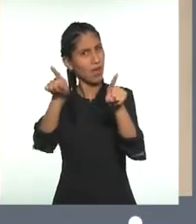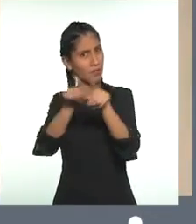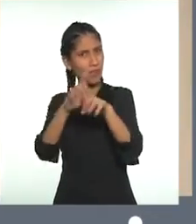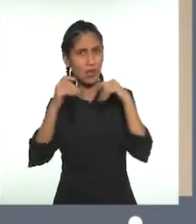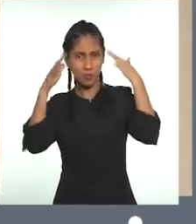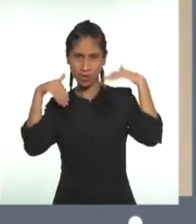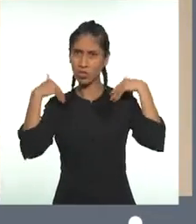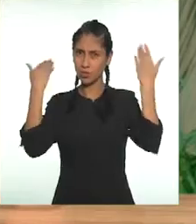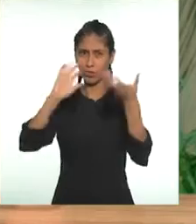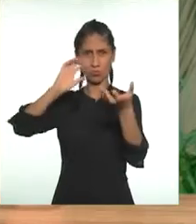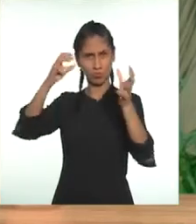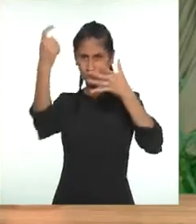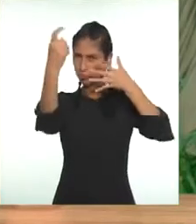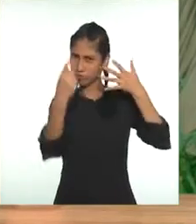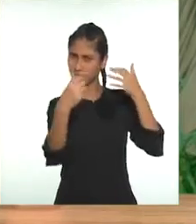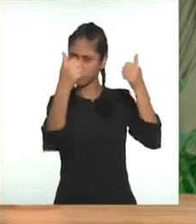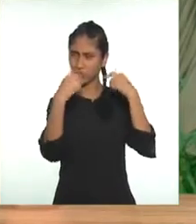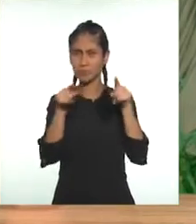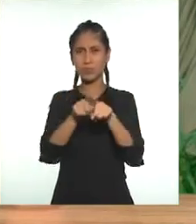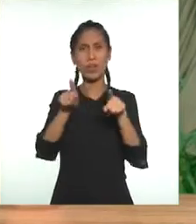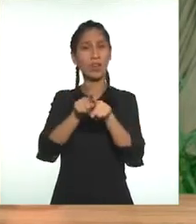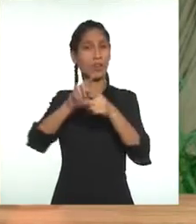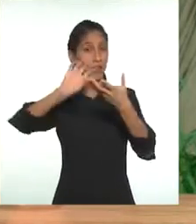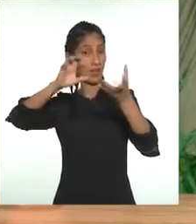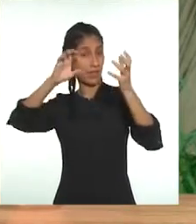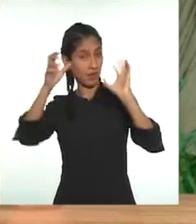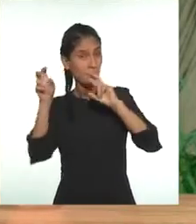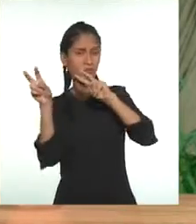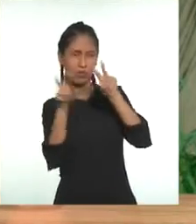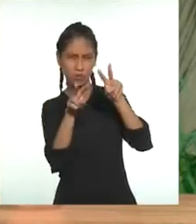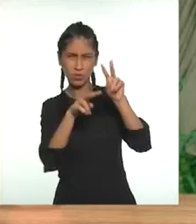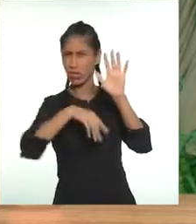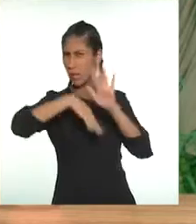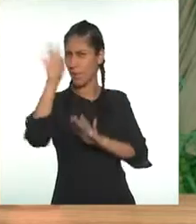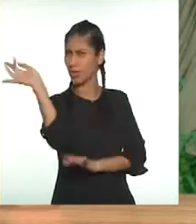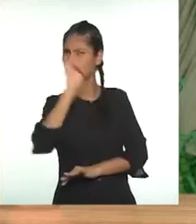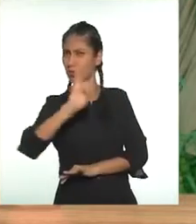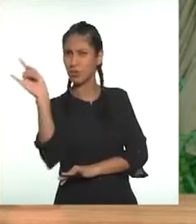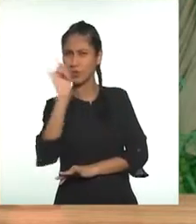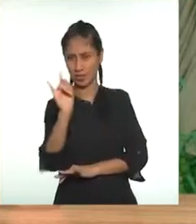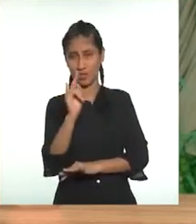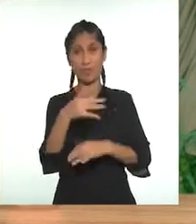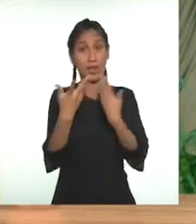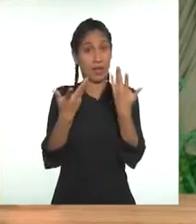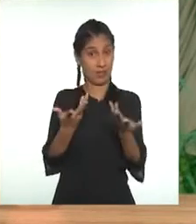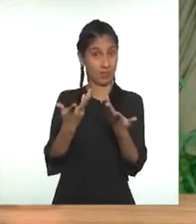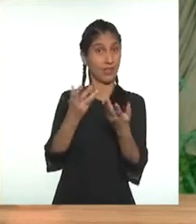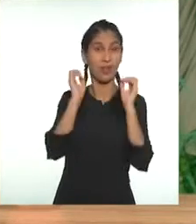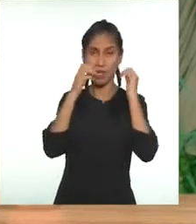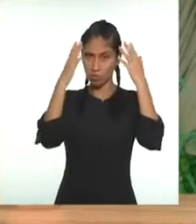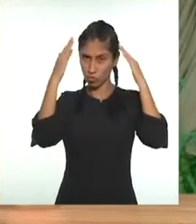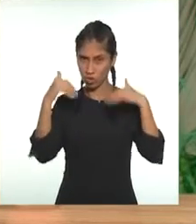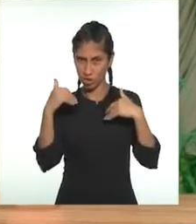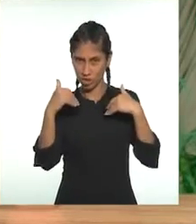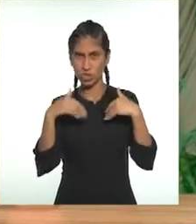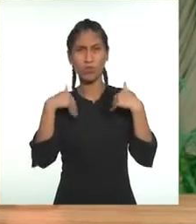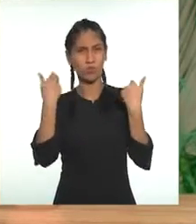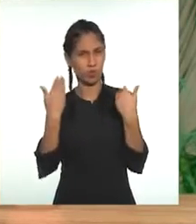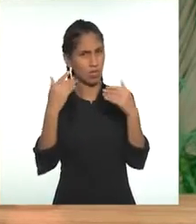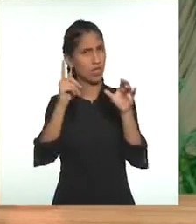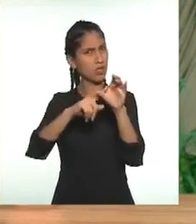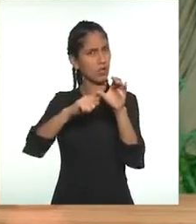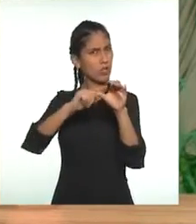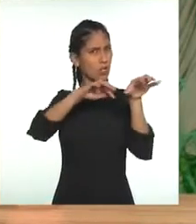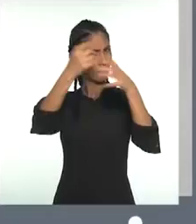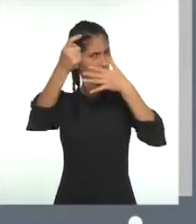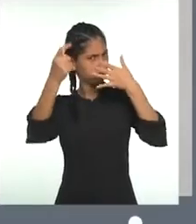ser mejores personas. ¿Qué cambios te parecen más urgentes para tener una sociedad con una participación más justa y equitativa de la mujer en la